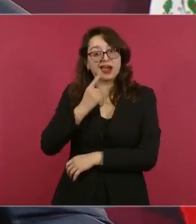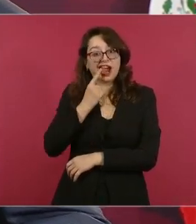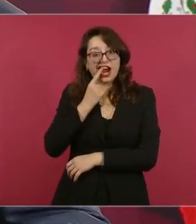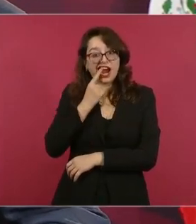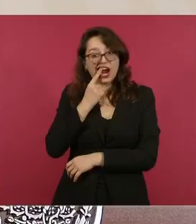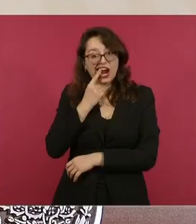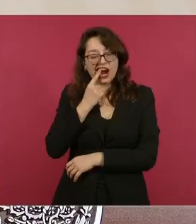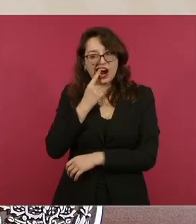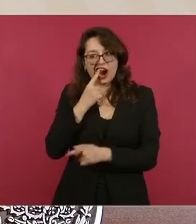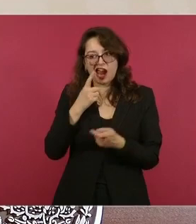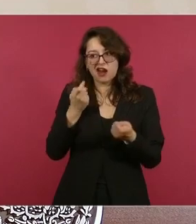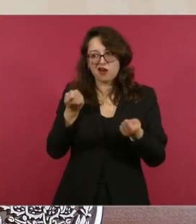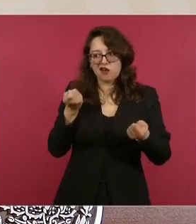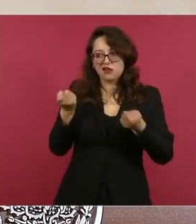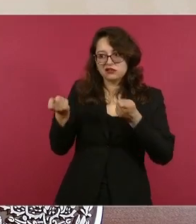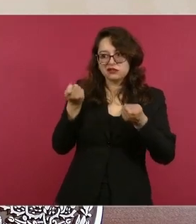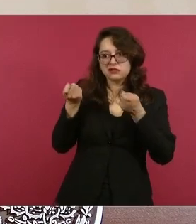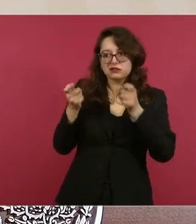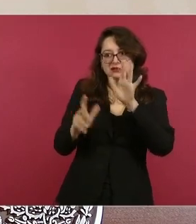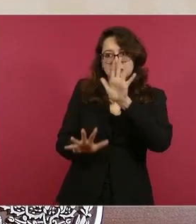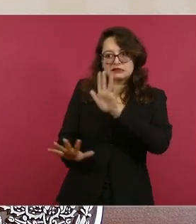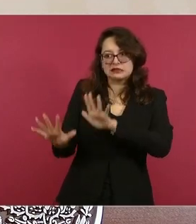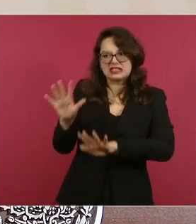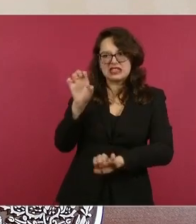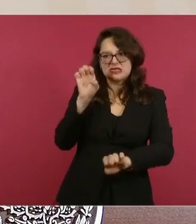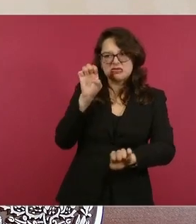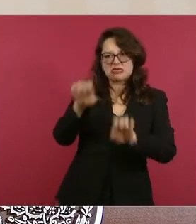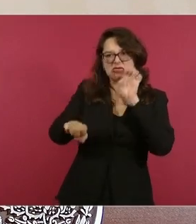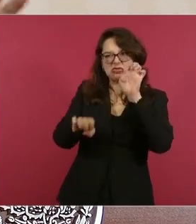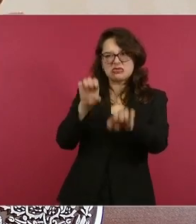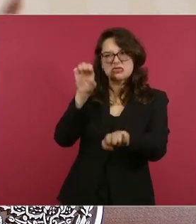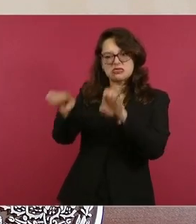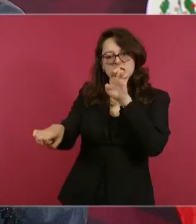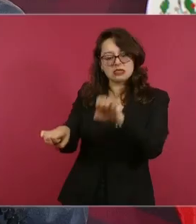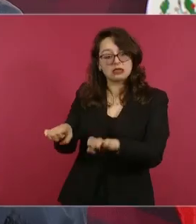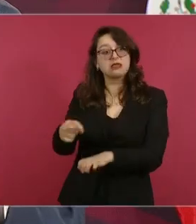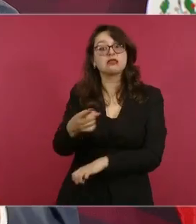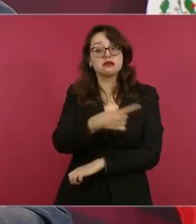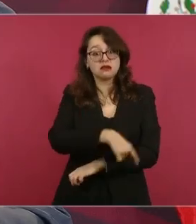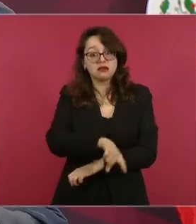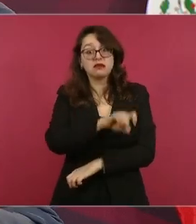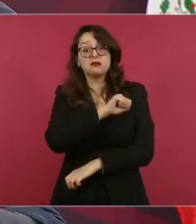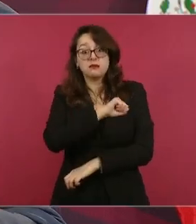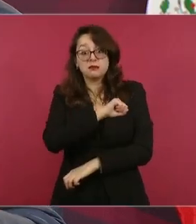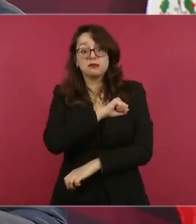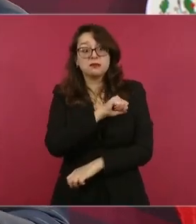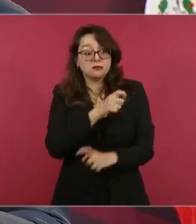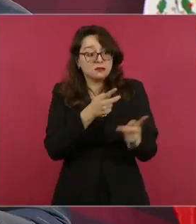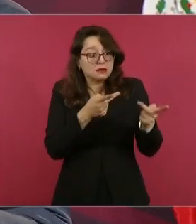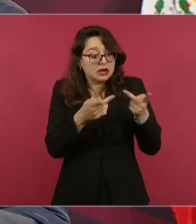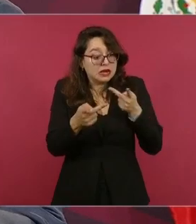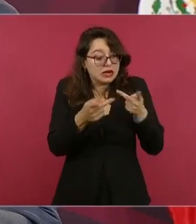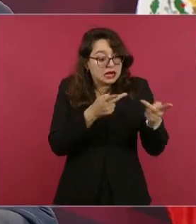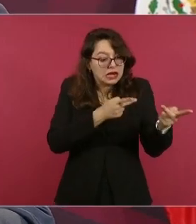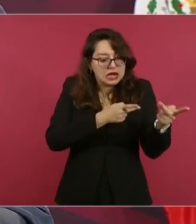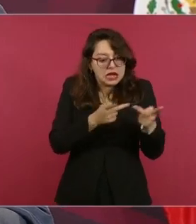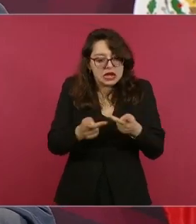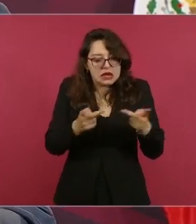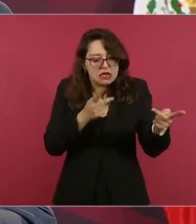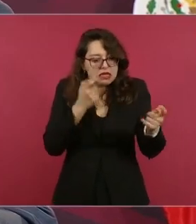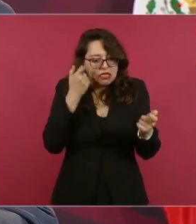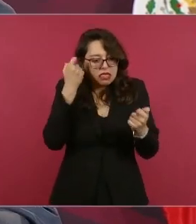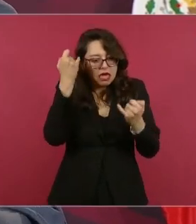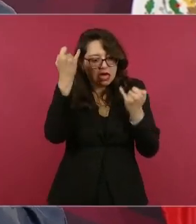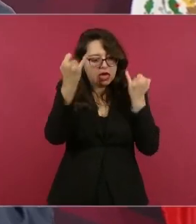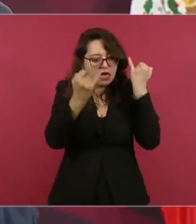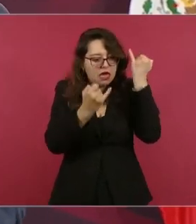de control y de manipulación. O sea, es una maquinaria